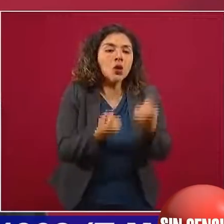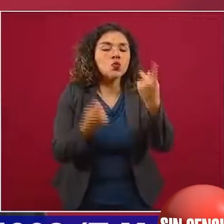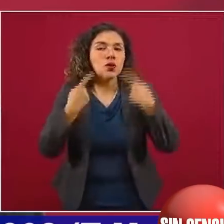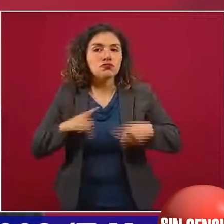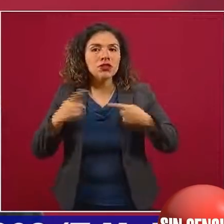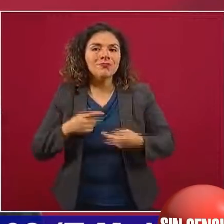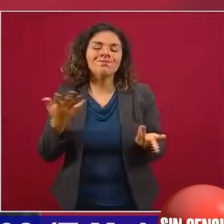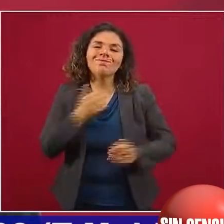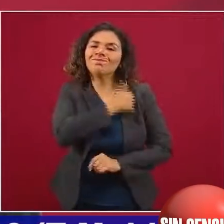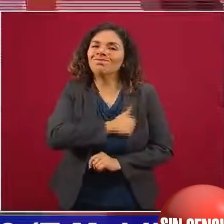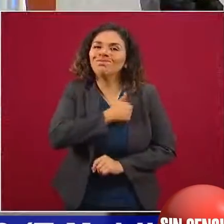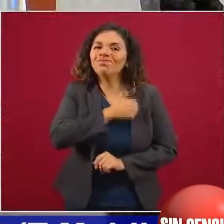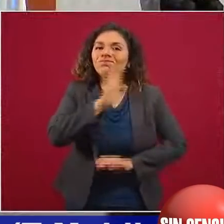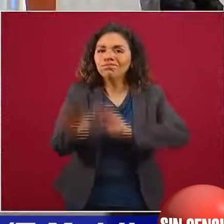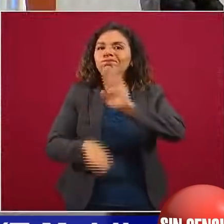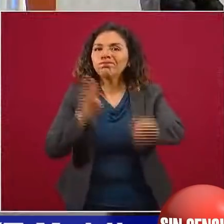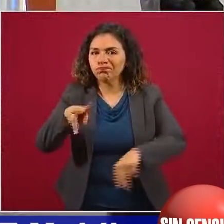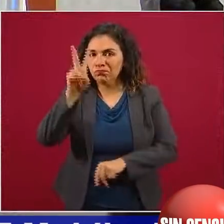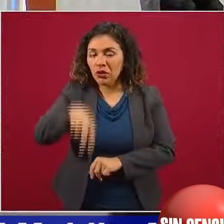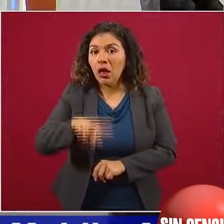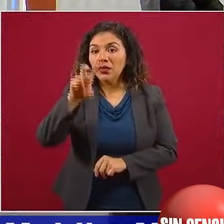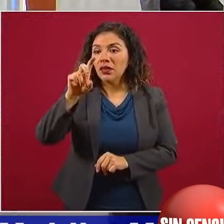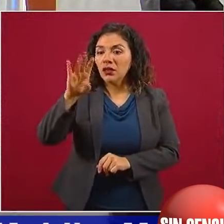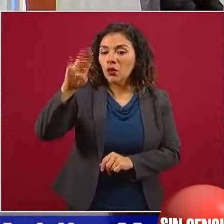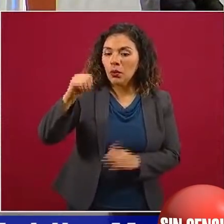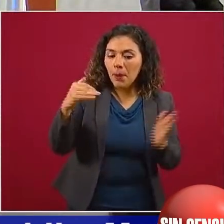han fallecido,